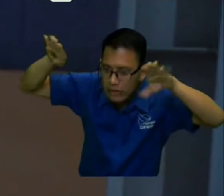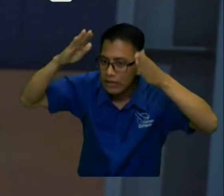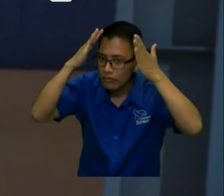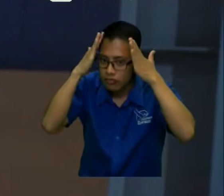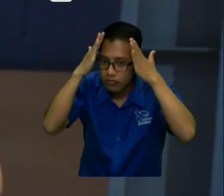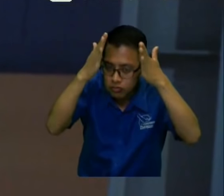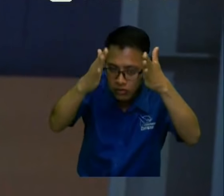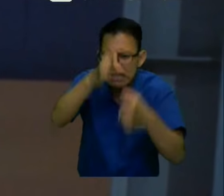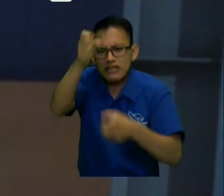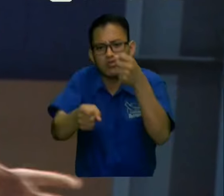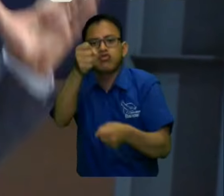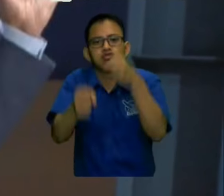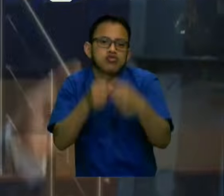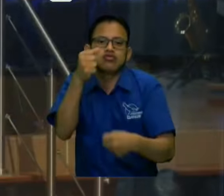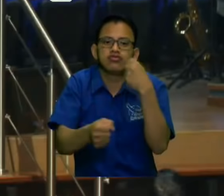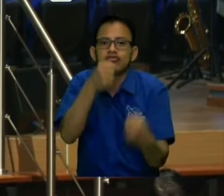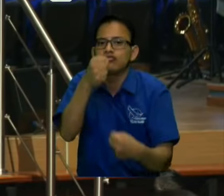se va.